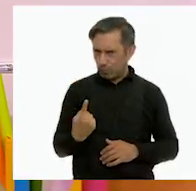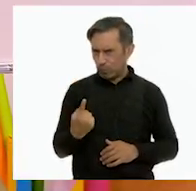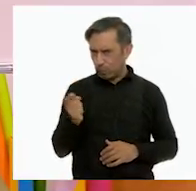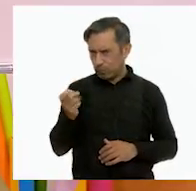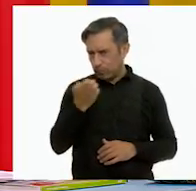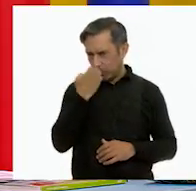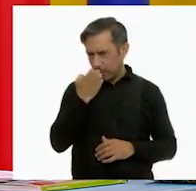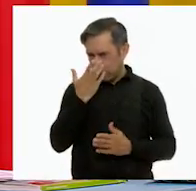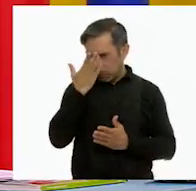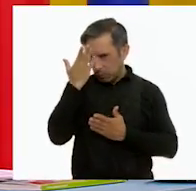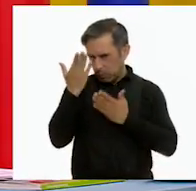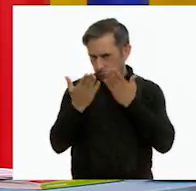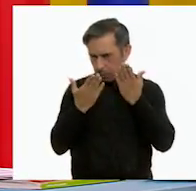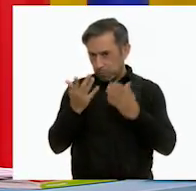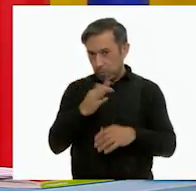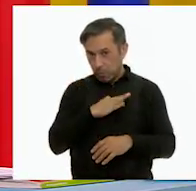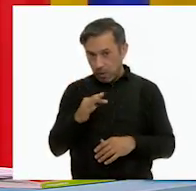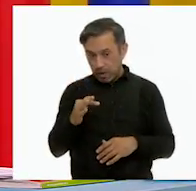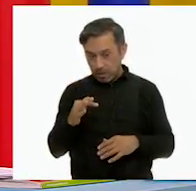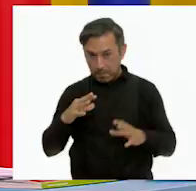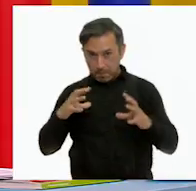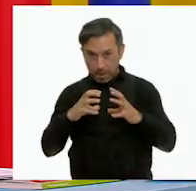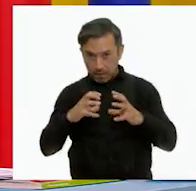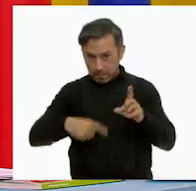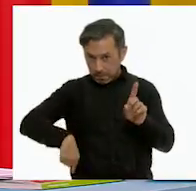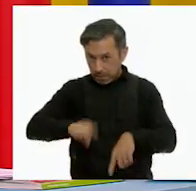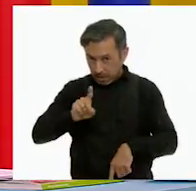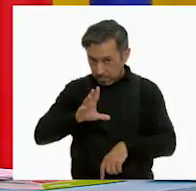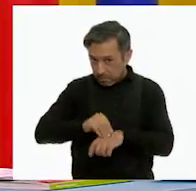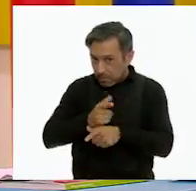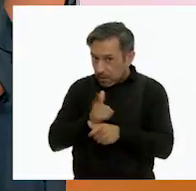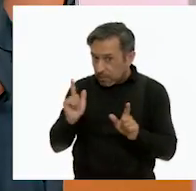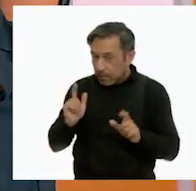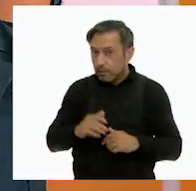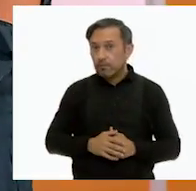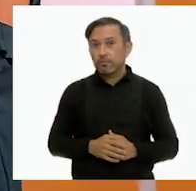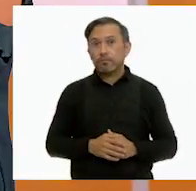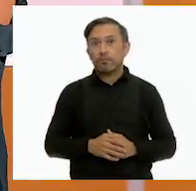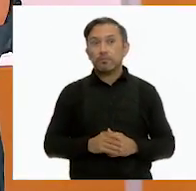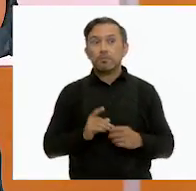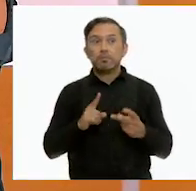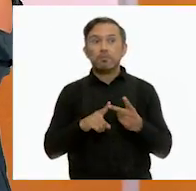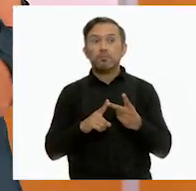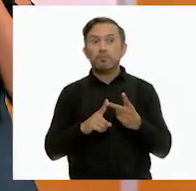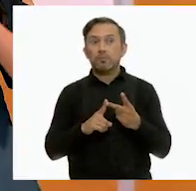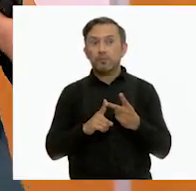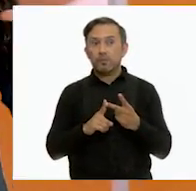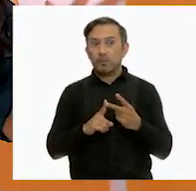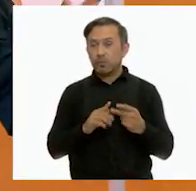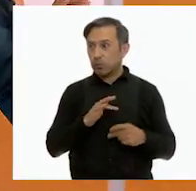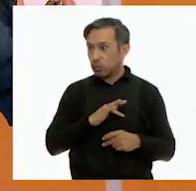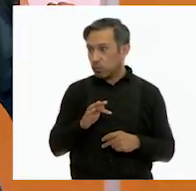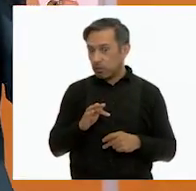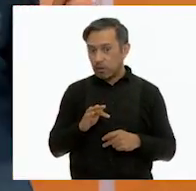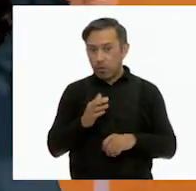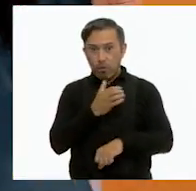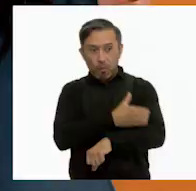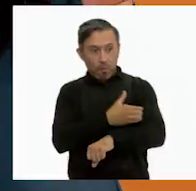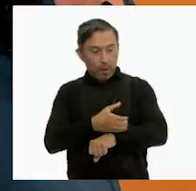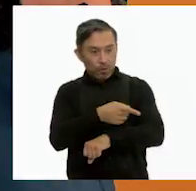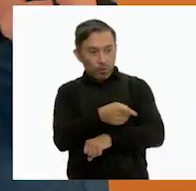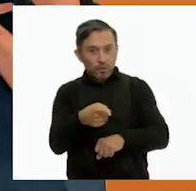¿podías patear la pelota? ¿Podías agarrar las cosas de tus